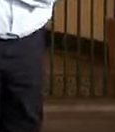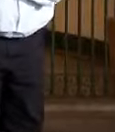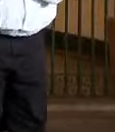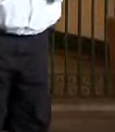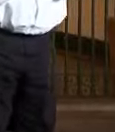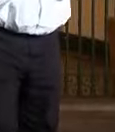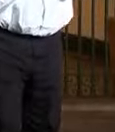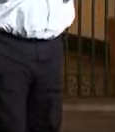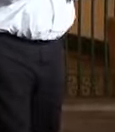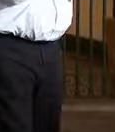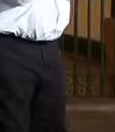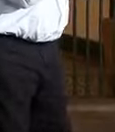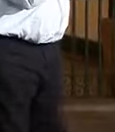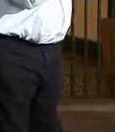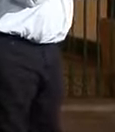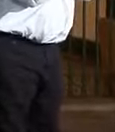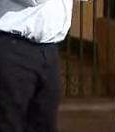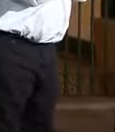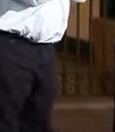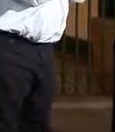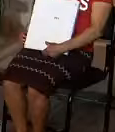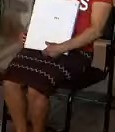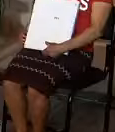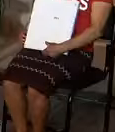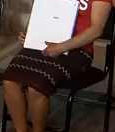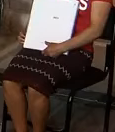Cruz Jacinto Lozano.